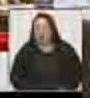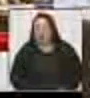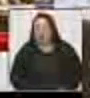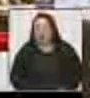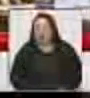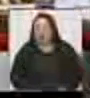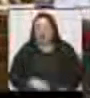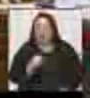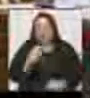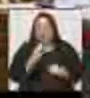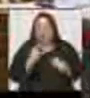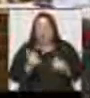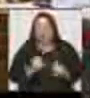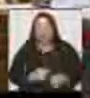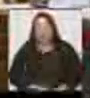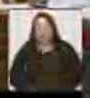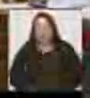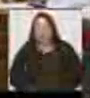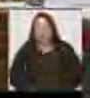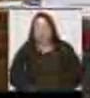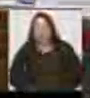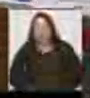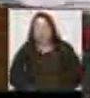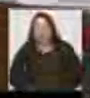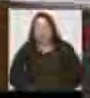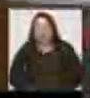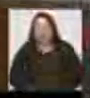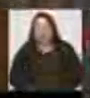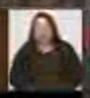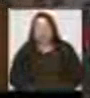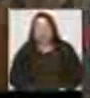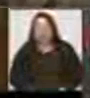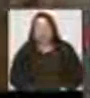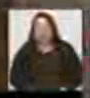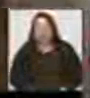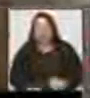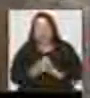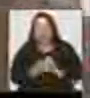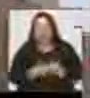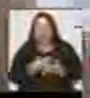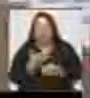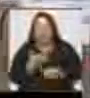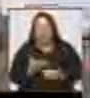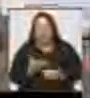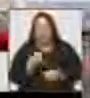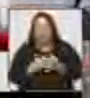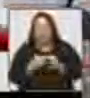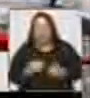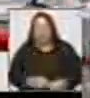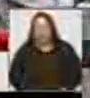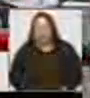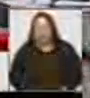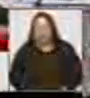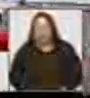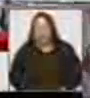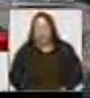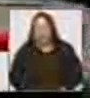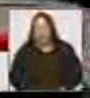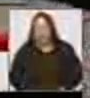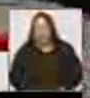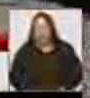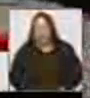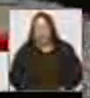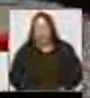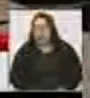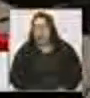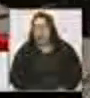eso es lo que se está en discusión ahora. Adelante con esto. Claro, pero lo que pasa es que el dictamen que han propuesto, presidente, está estableciendo de que ese periodo